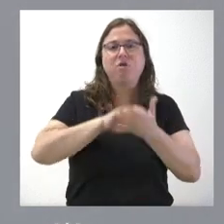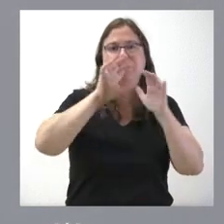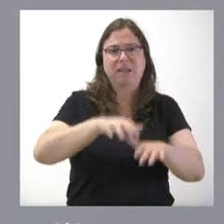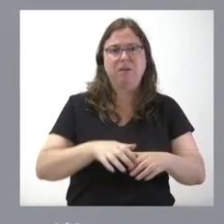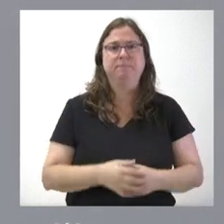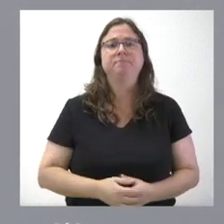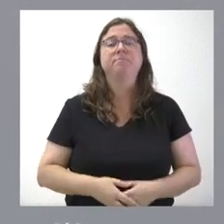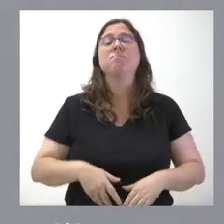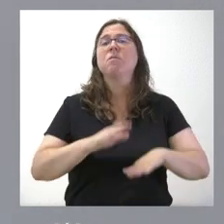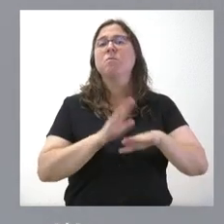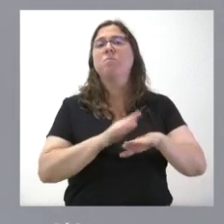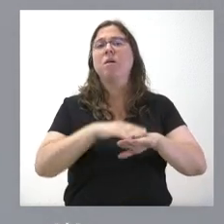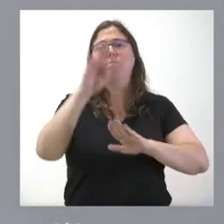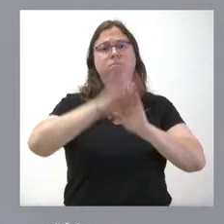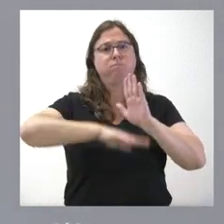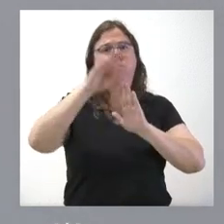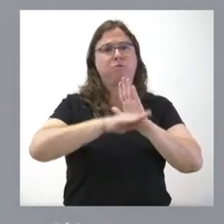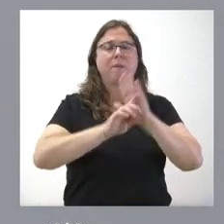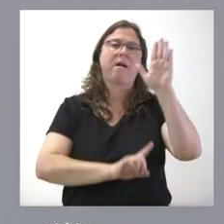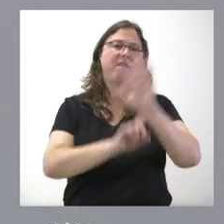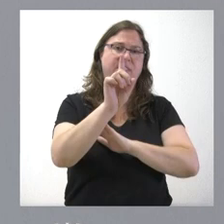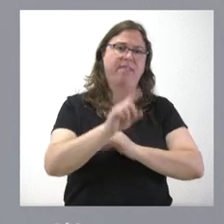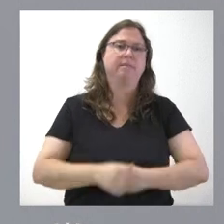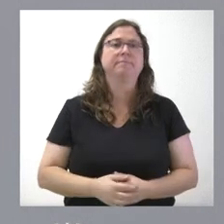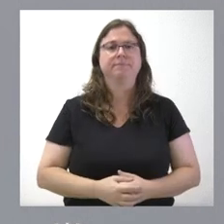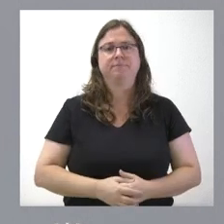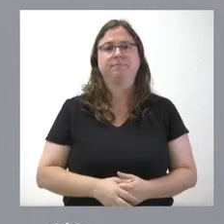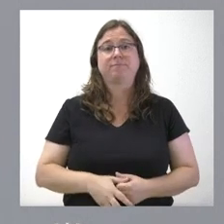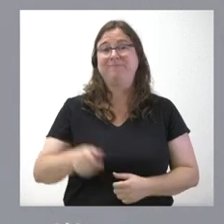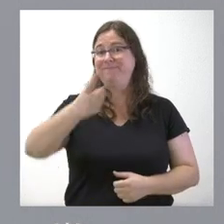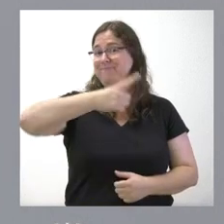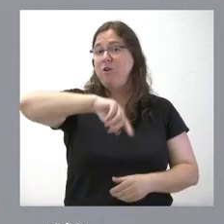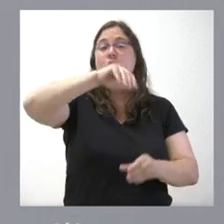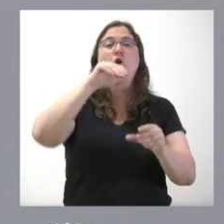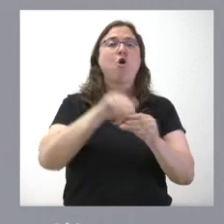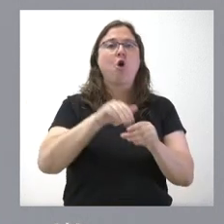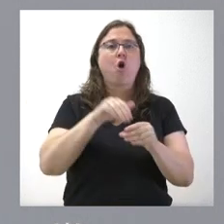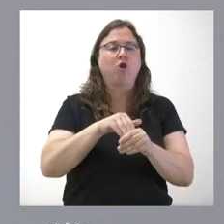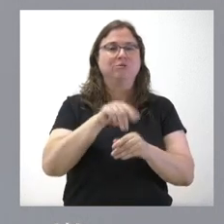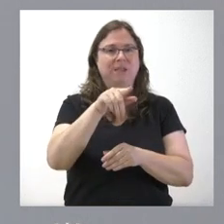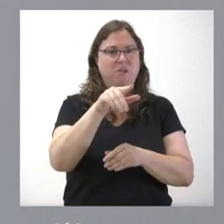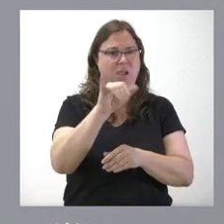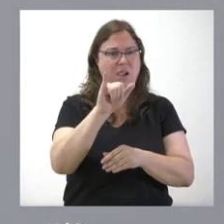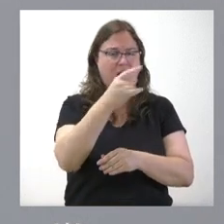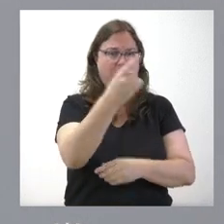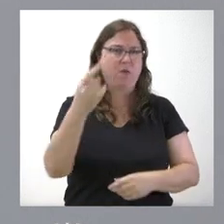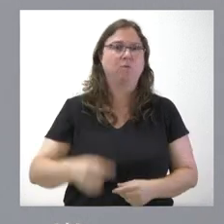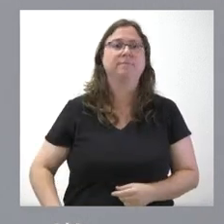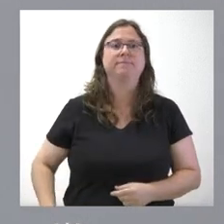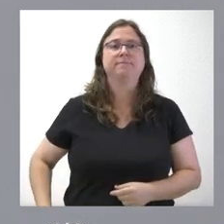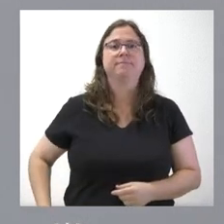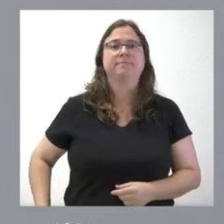León para el programa avance tienen ustedes el contenido de cada una de estas actuaciones